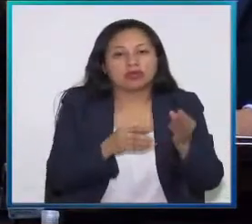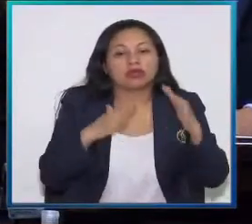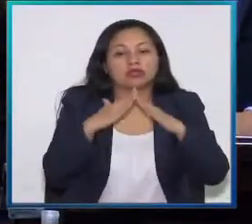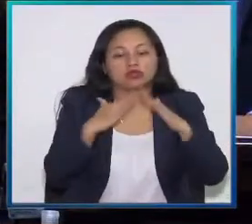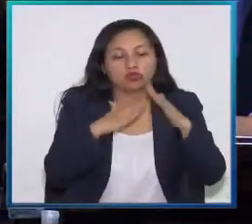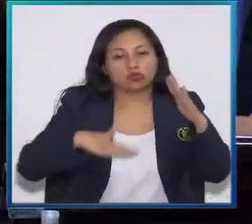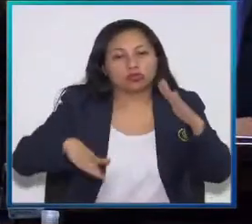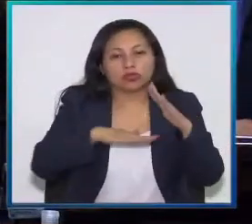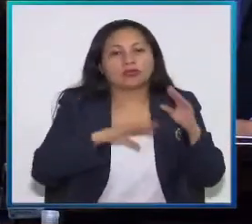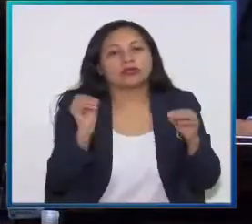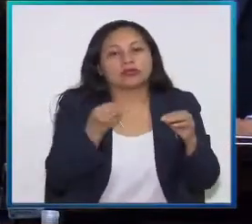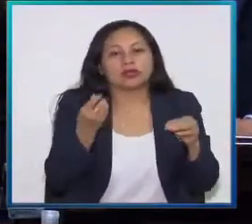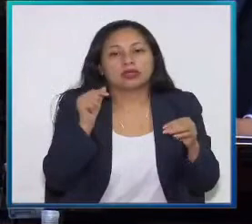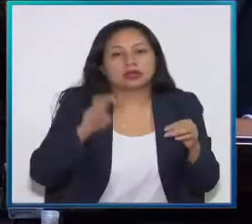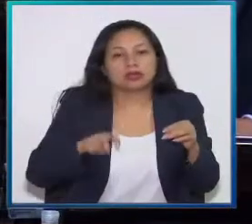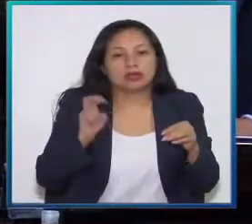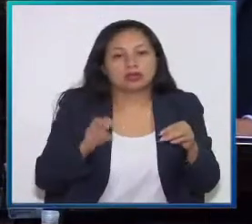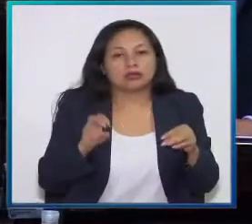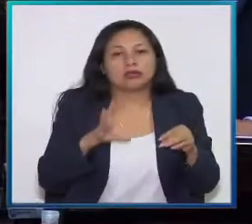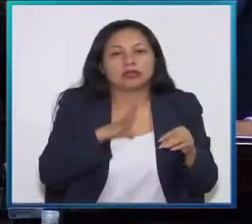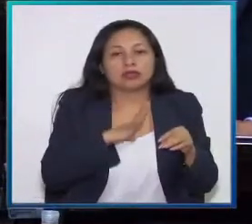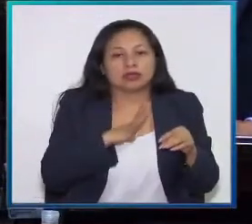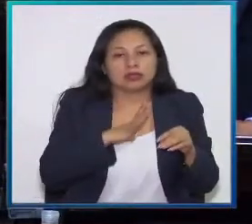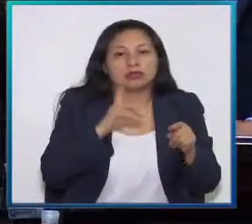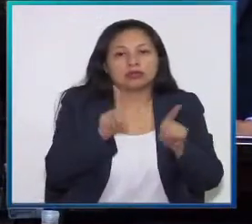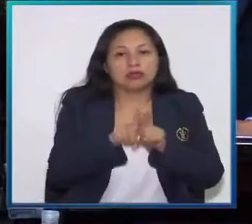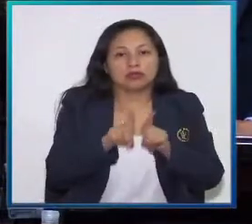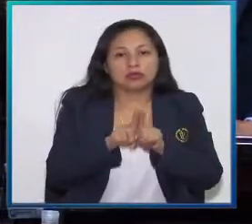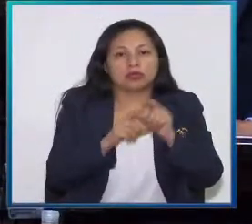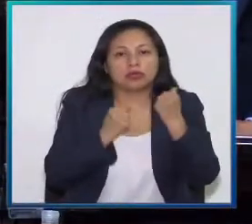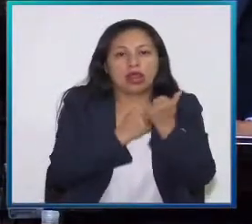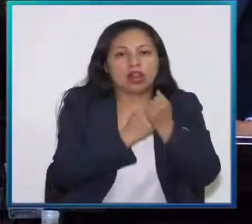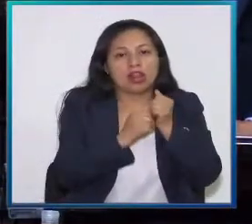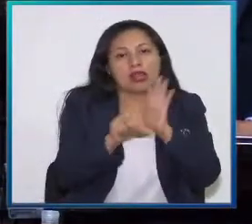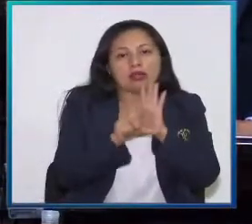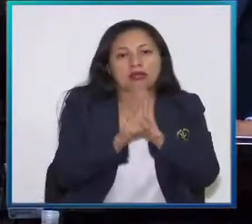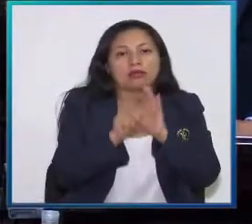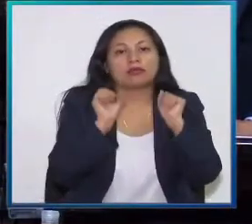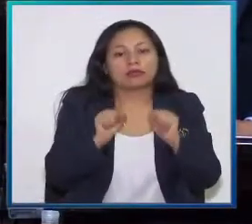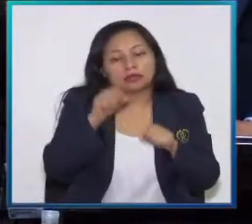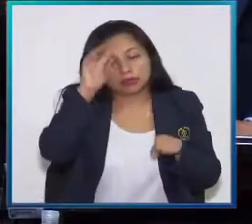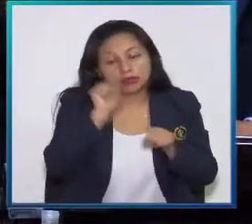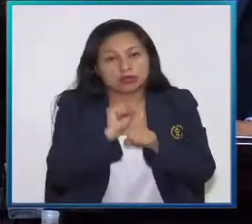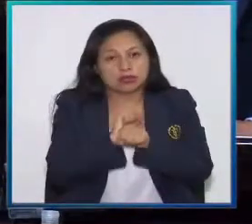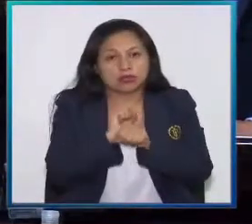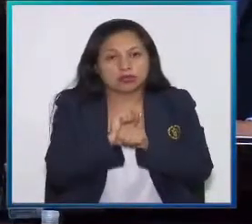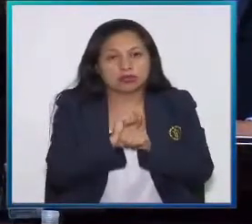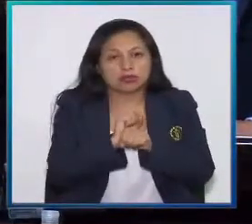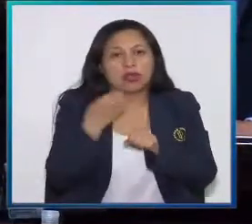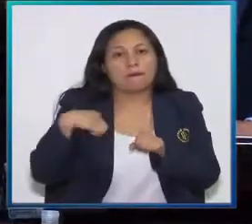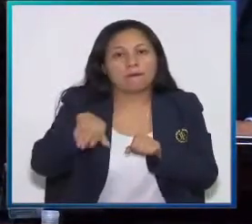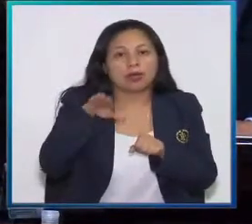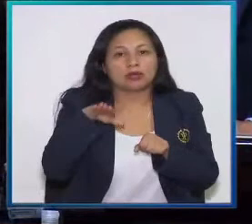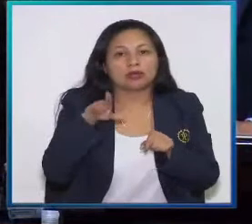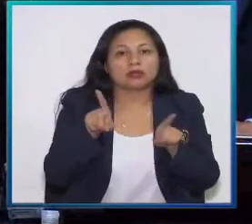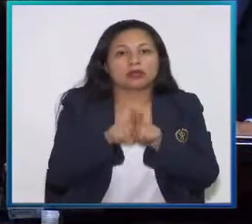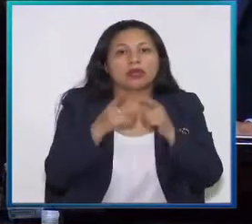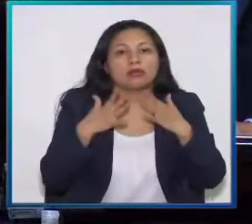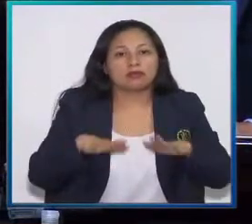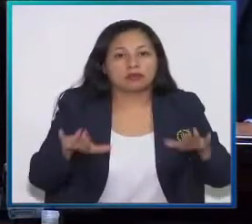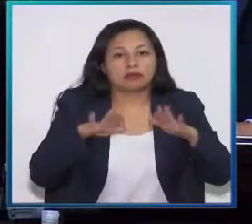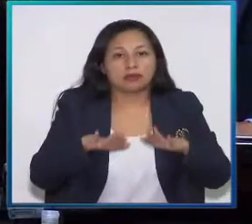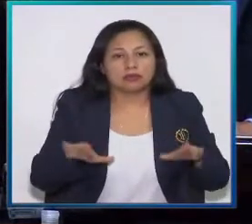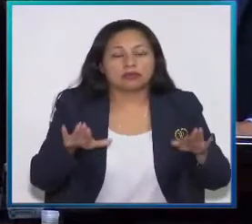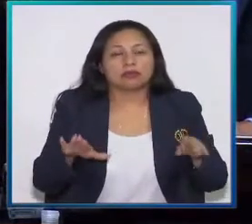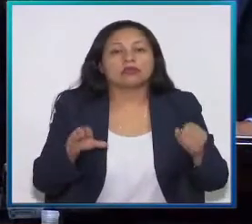hogar y que necesariamente tienen que tener ese apoyo legal para que trabajen en paz, en armonía